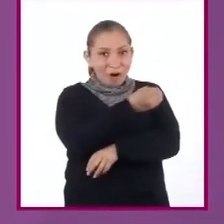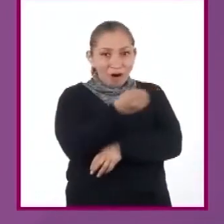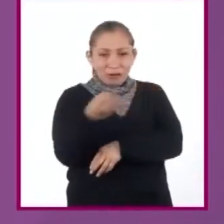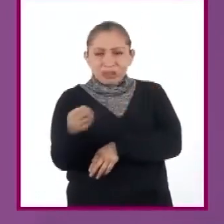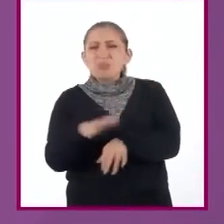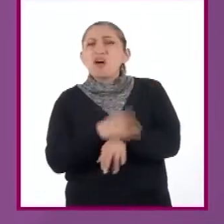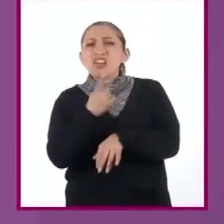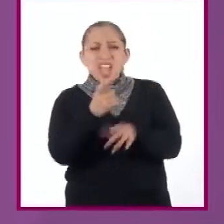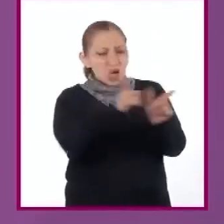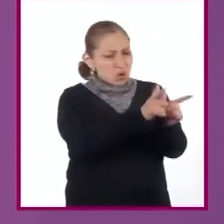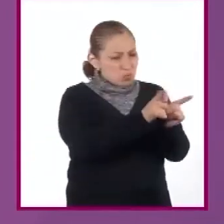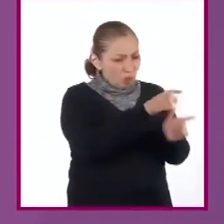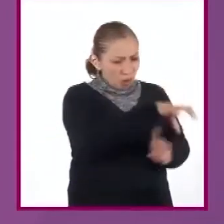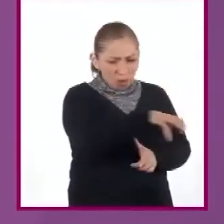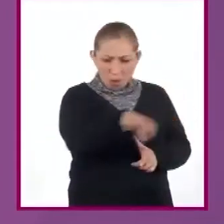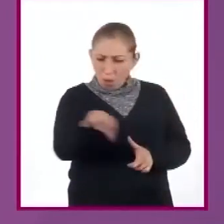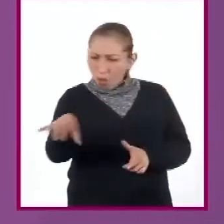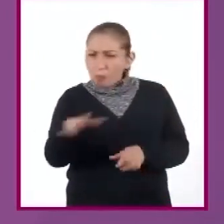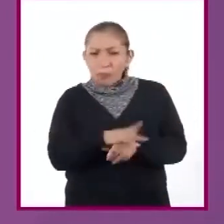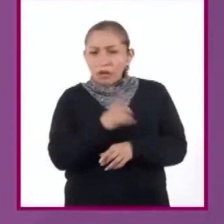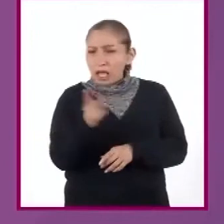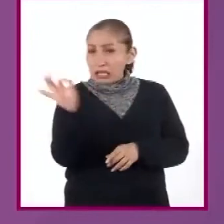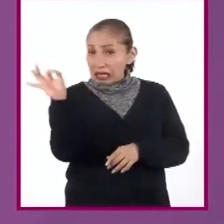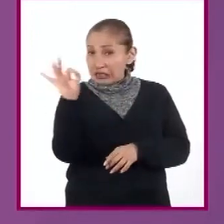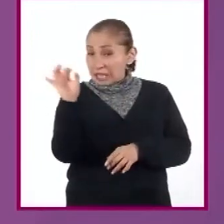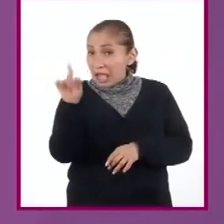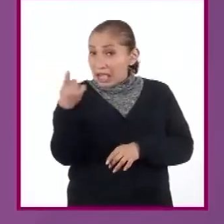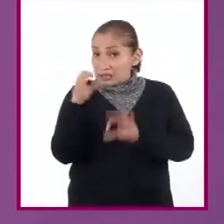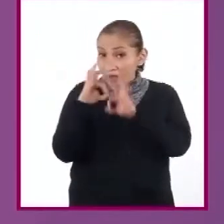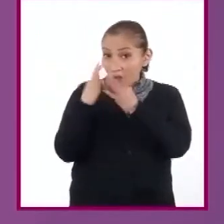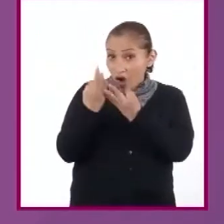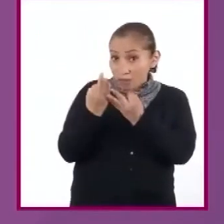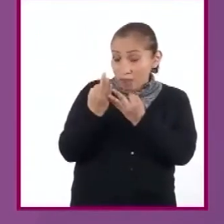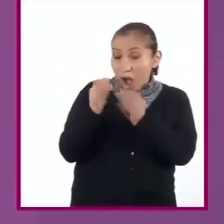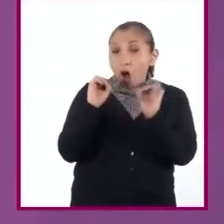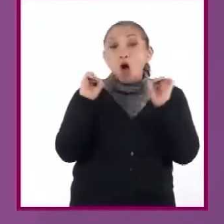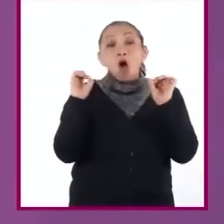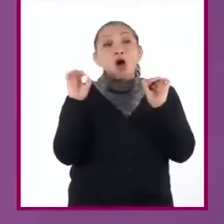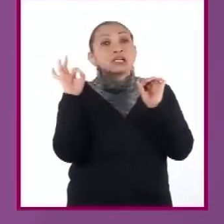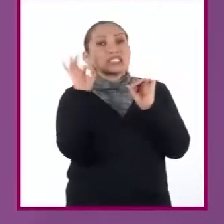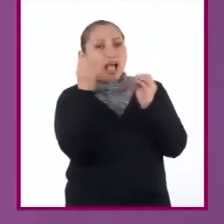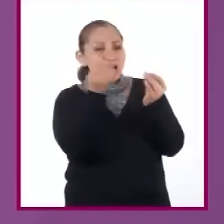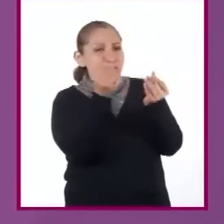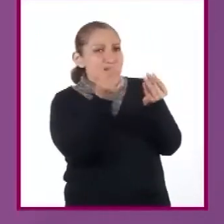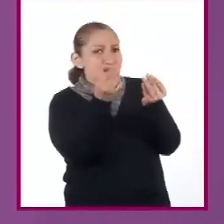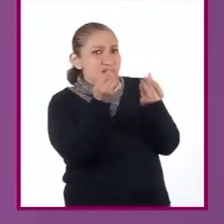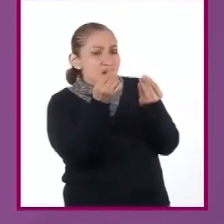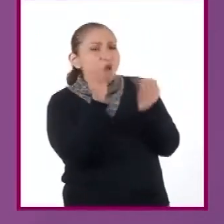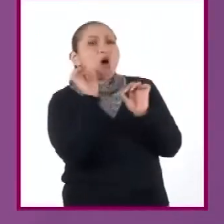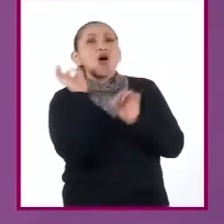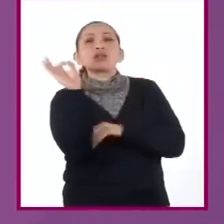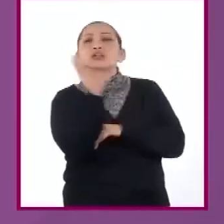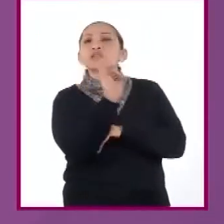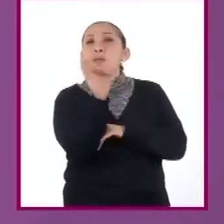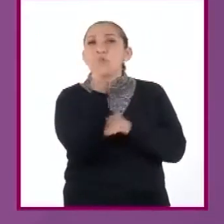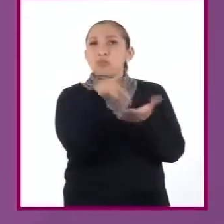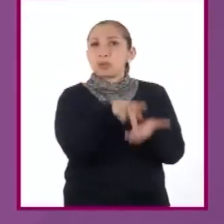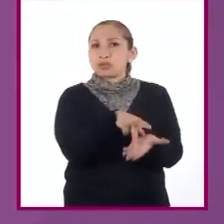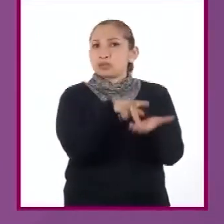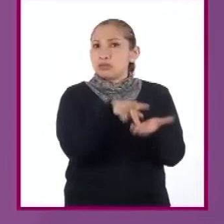¿Por qué los agruparon así? ¿Acaso será por su forma o su consistencia? ¿O tal vez por su